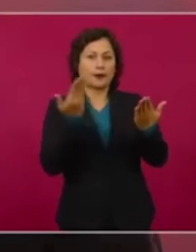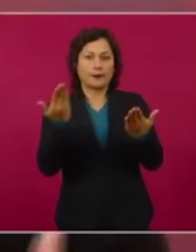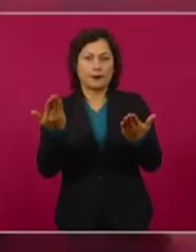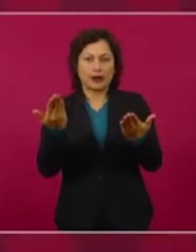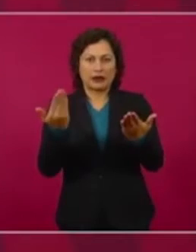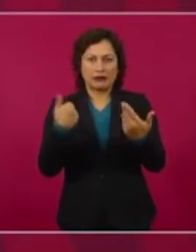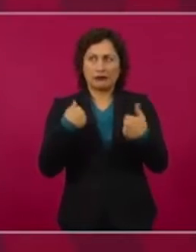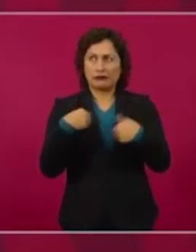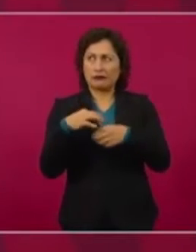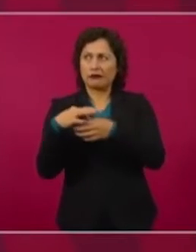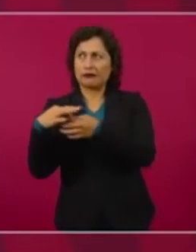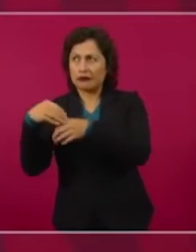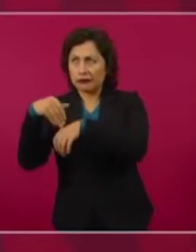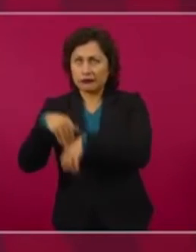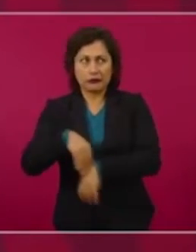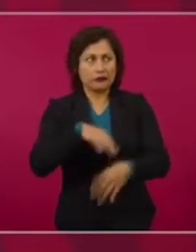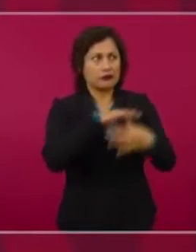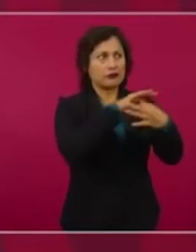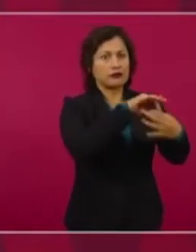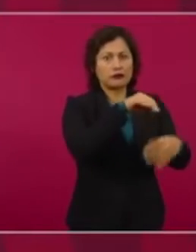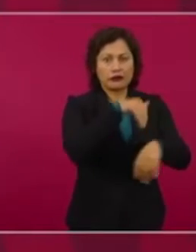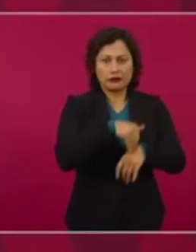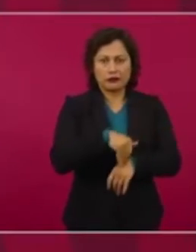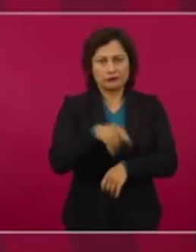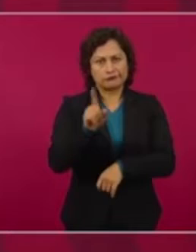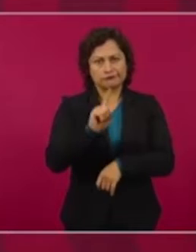más si tenemos la materia prima,